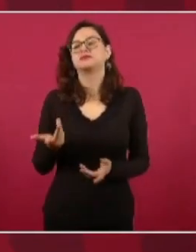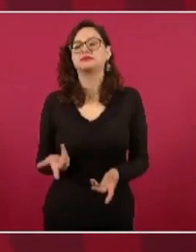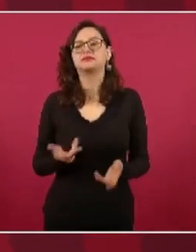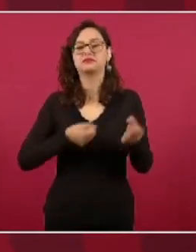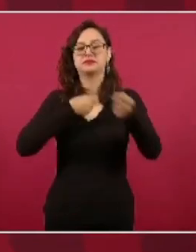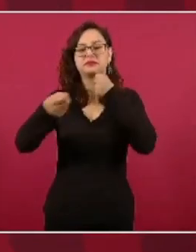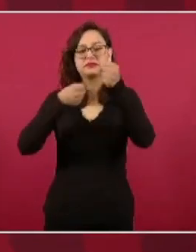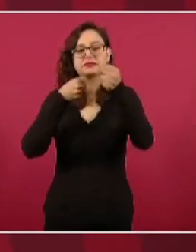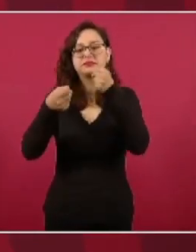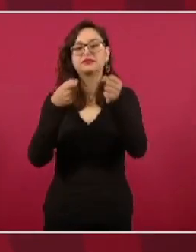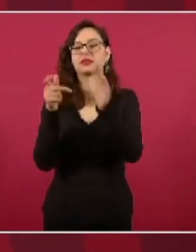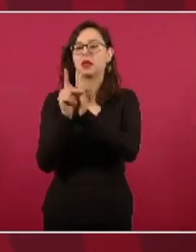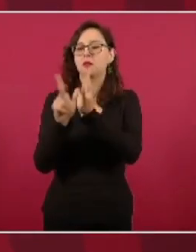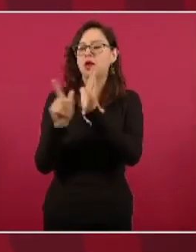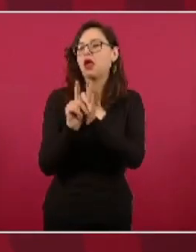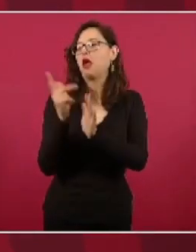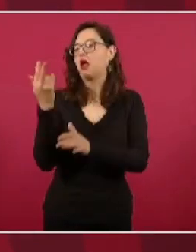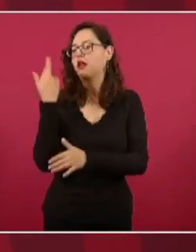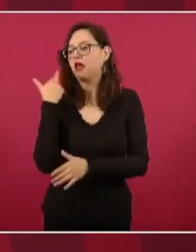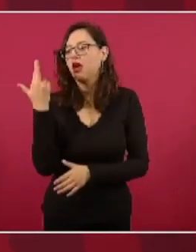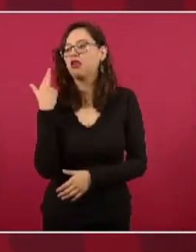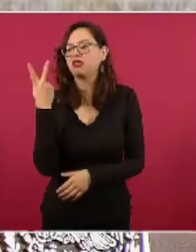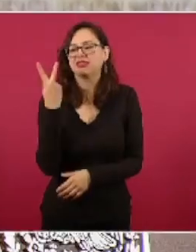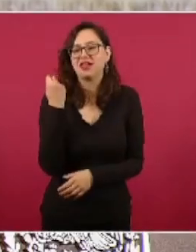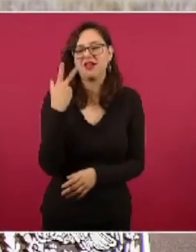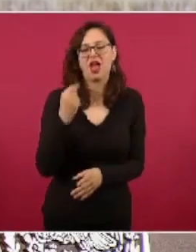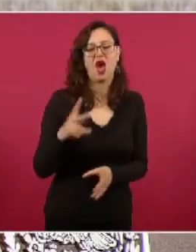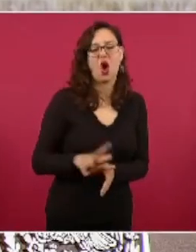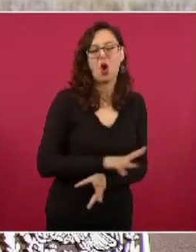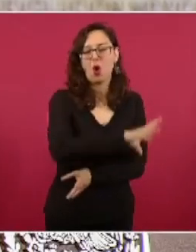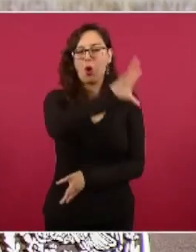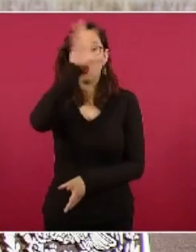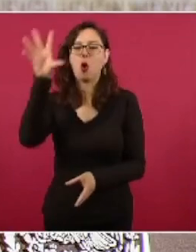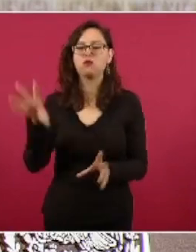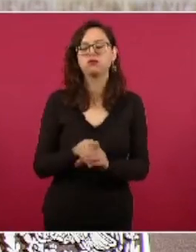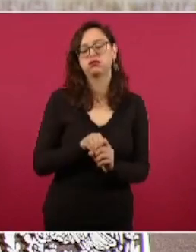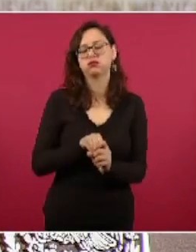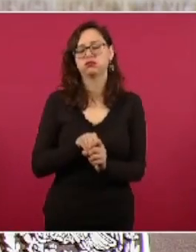entregada al régimen de corrupción,